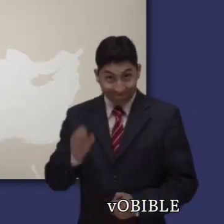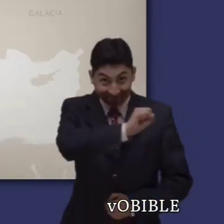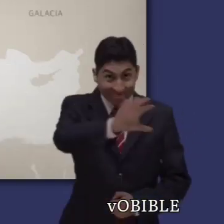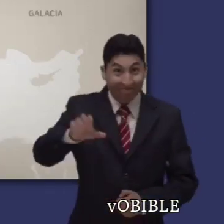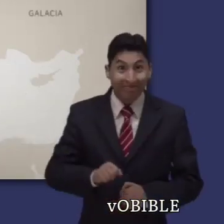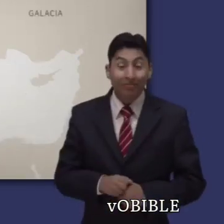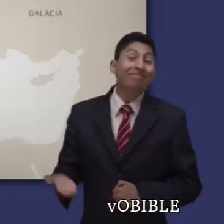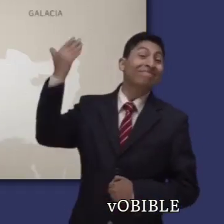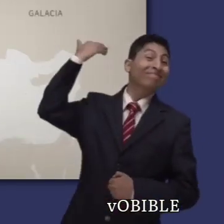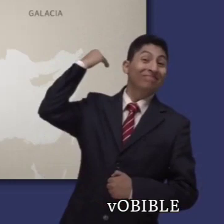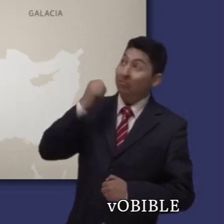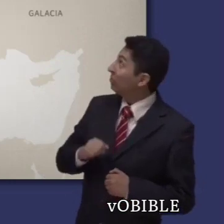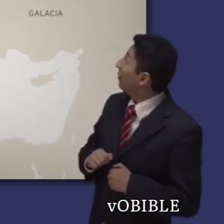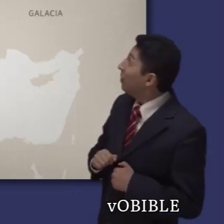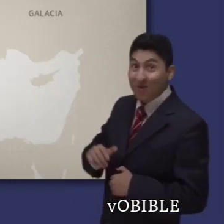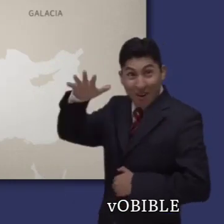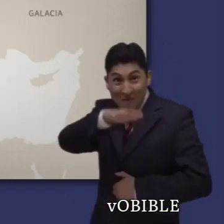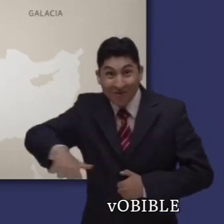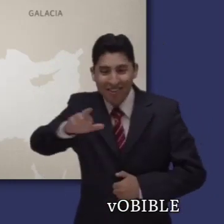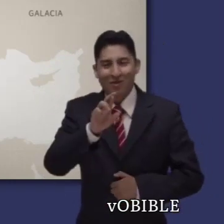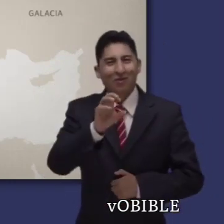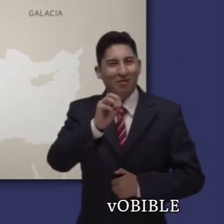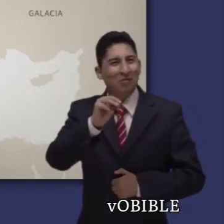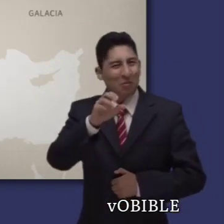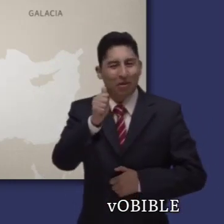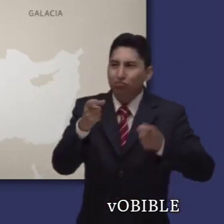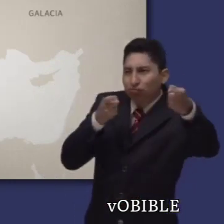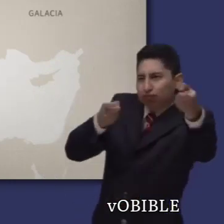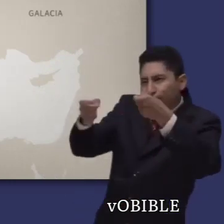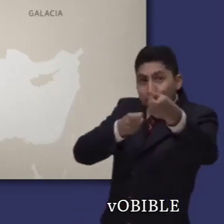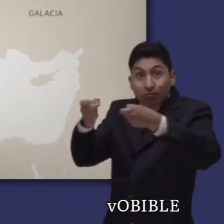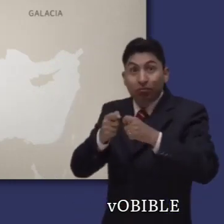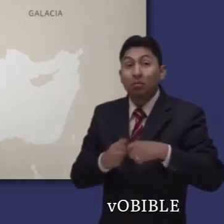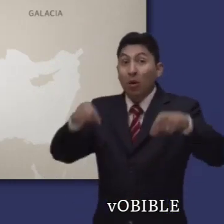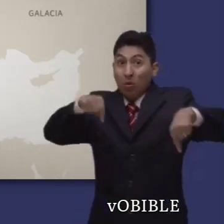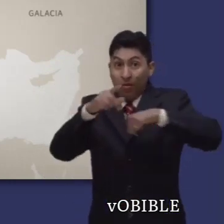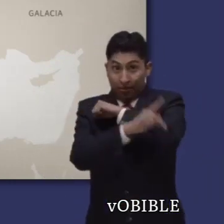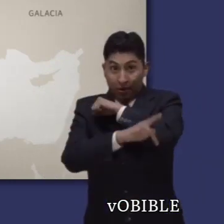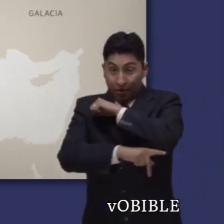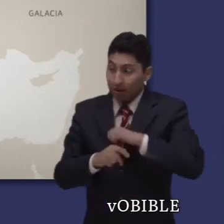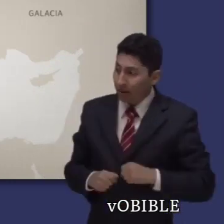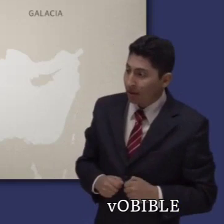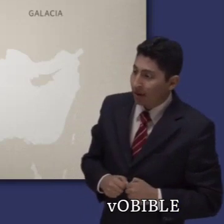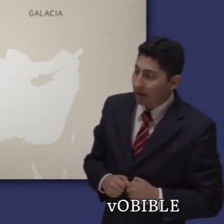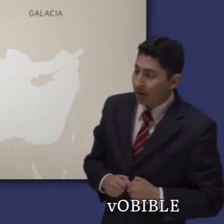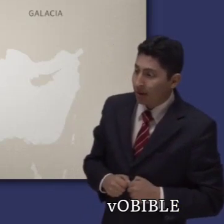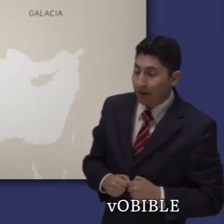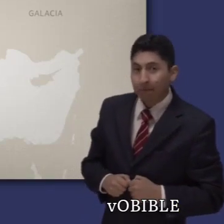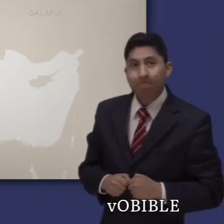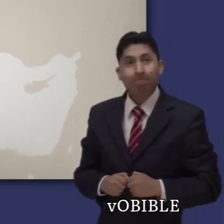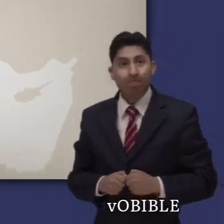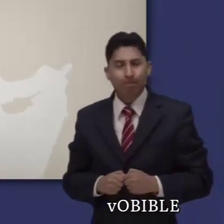¿Lo sabía? Galacia era una provincia romana que se encontraba en la zona central de lo que hoy es Asia Menor.